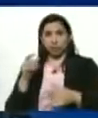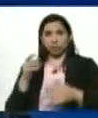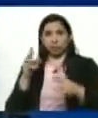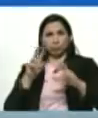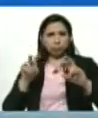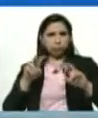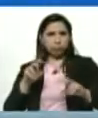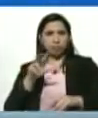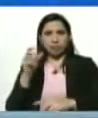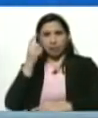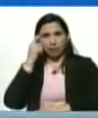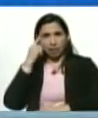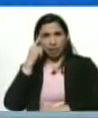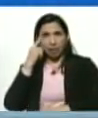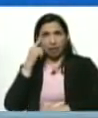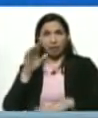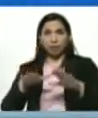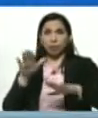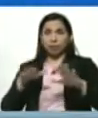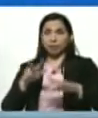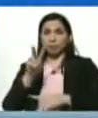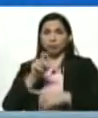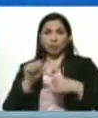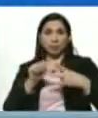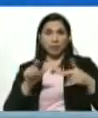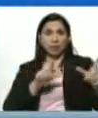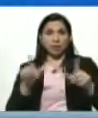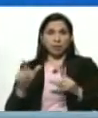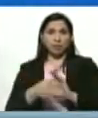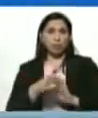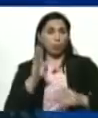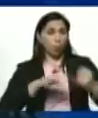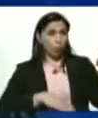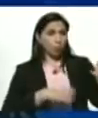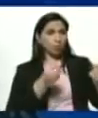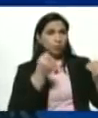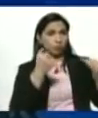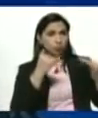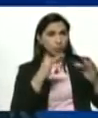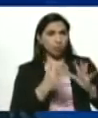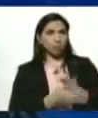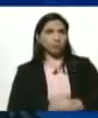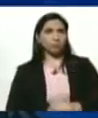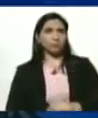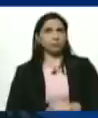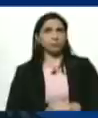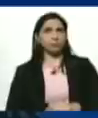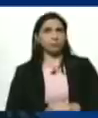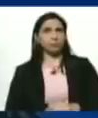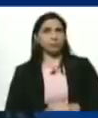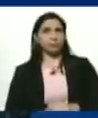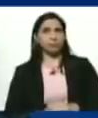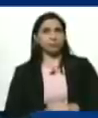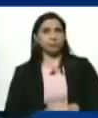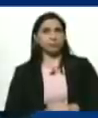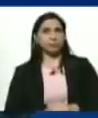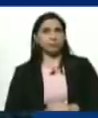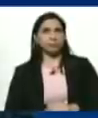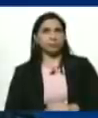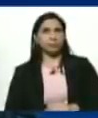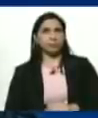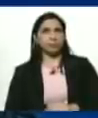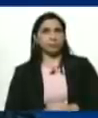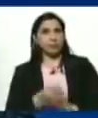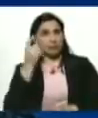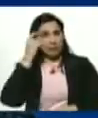30 días o si regularizamos a dos semanas listo el último número si el último número el último terminal número es el día que